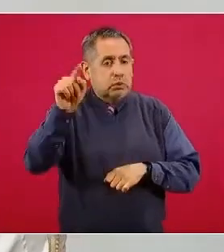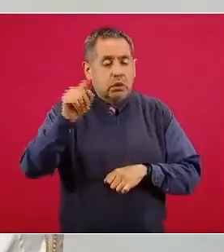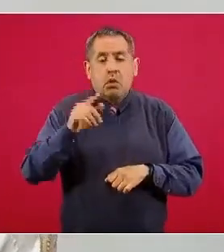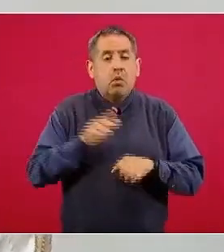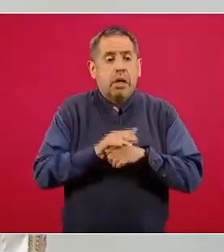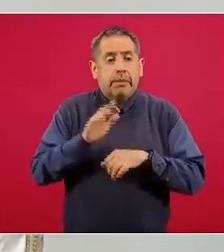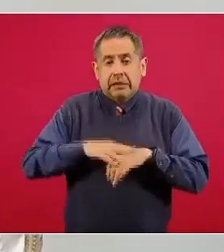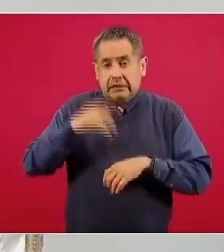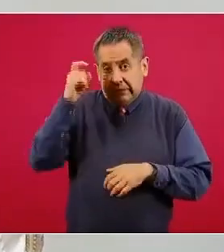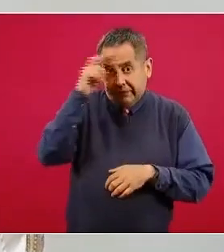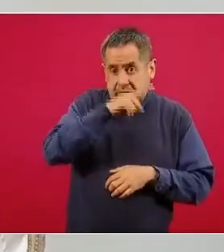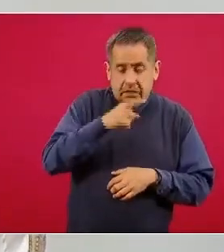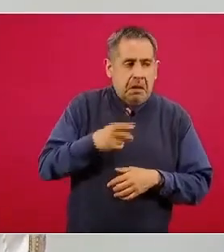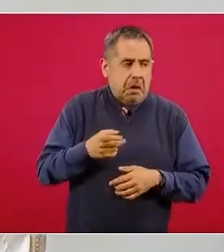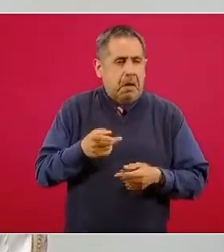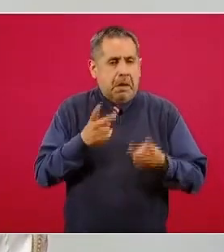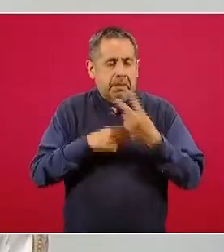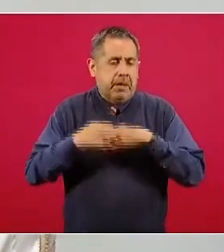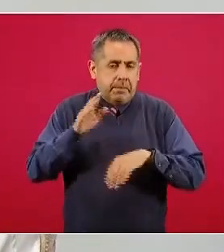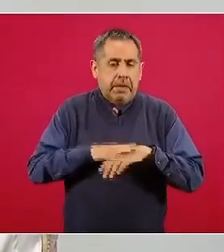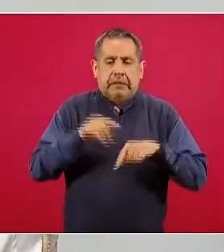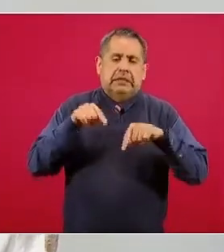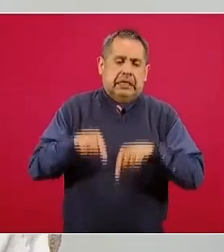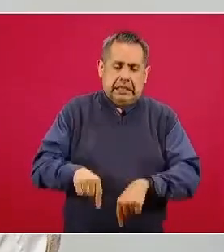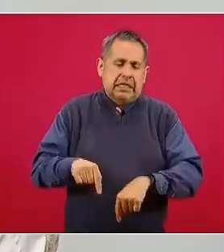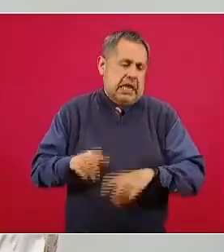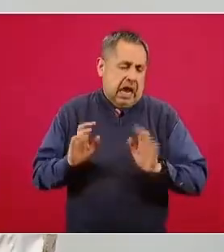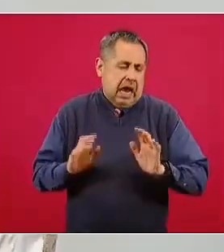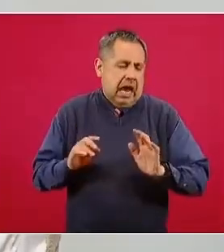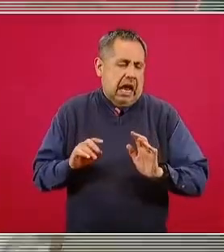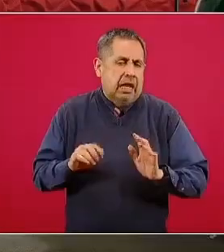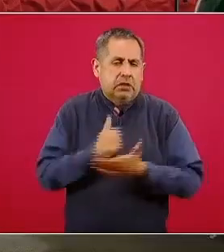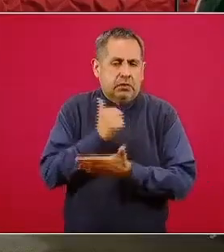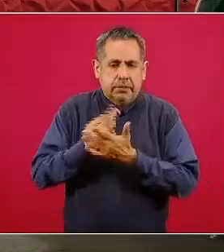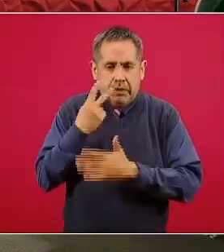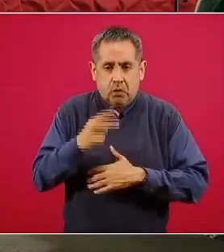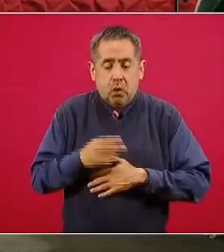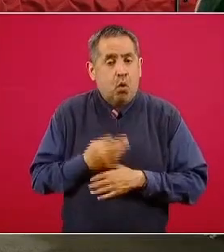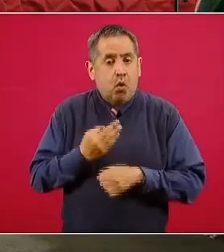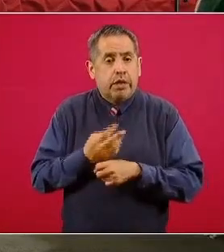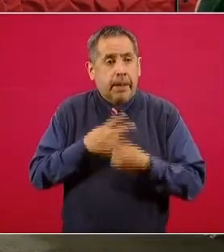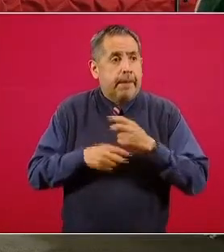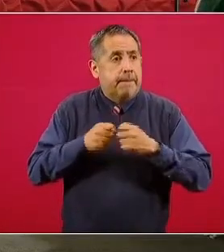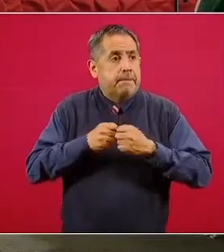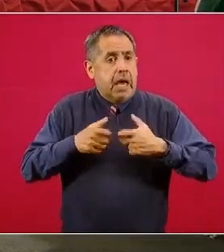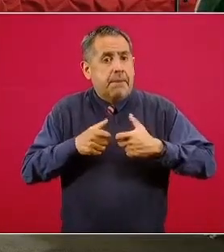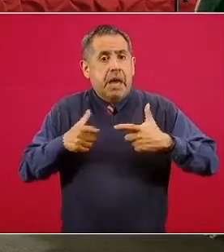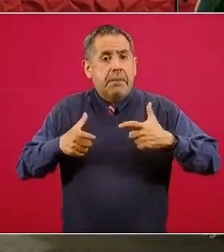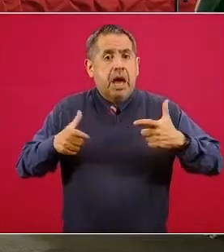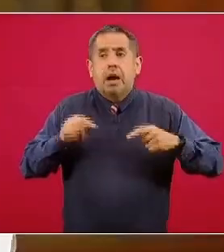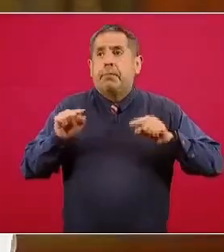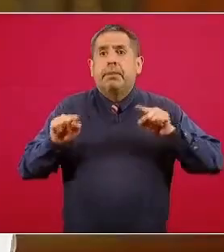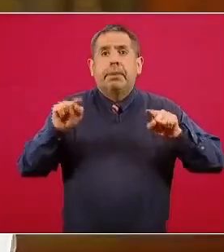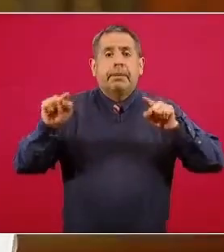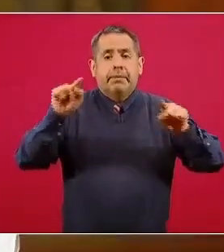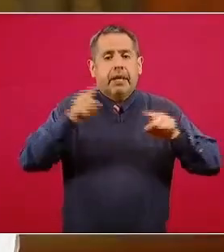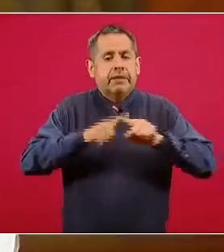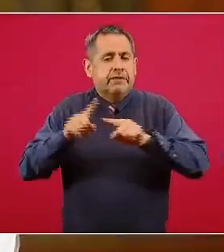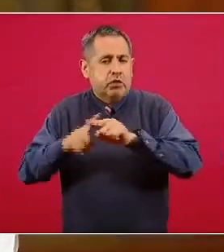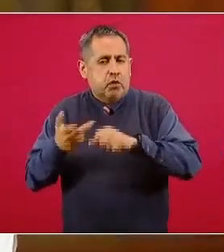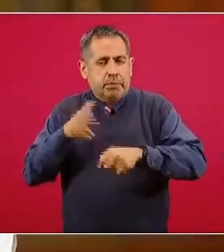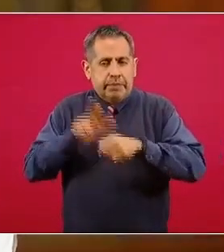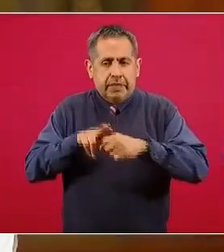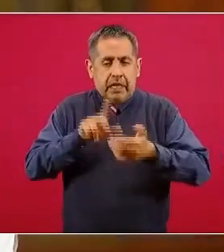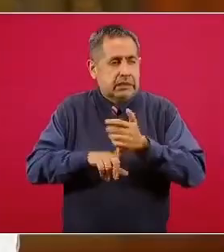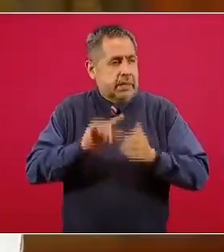complicados sean los que vengan a siglo XXI. Y es algo que estamos intentando crecer para todos los hospitales